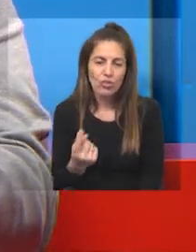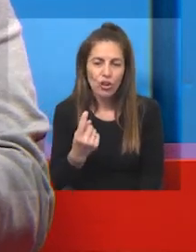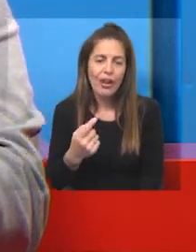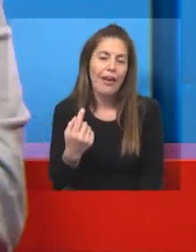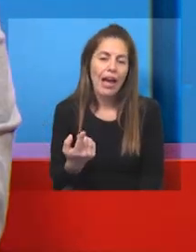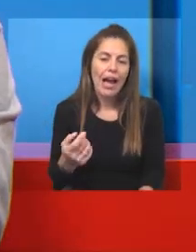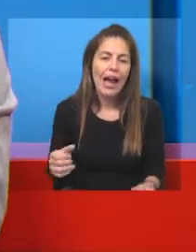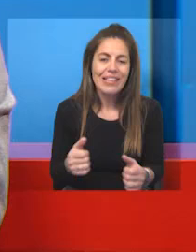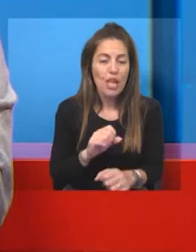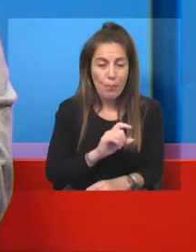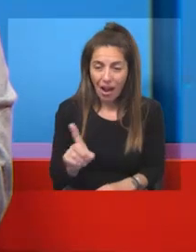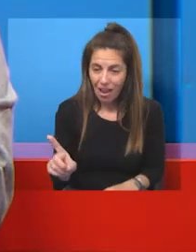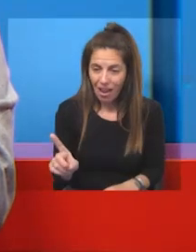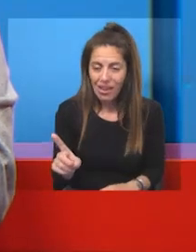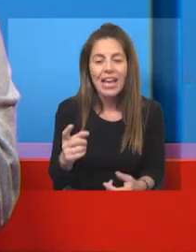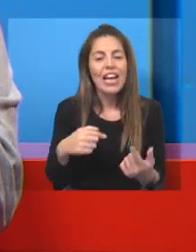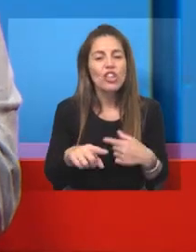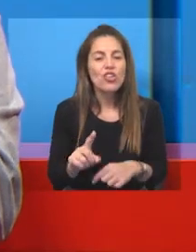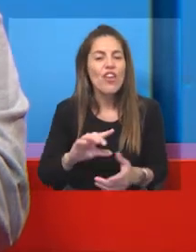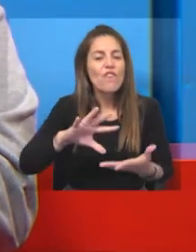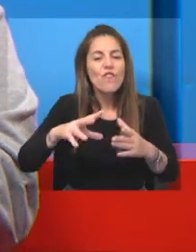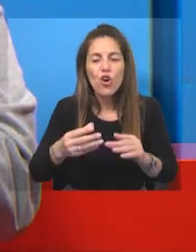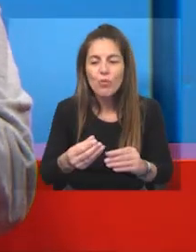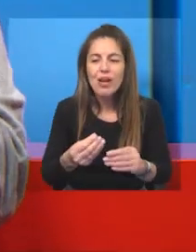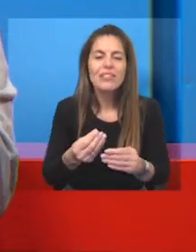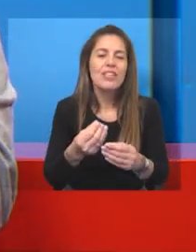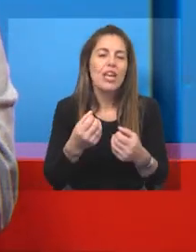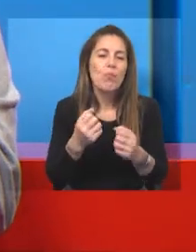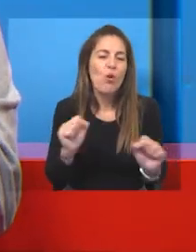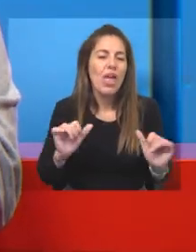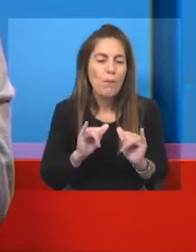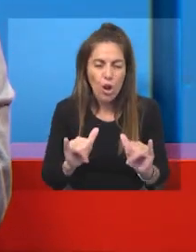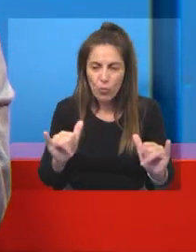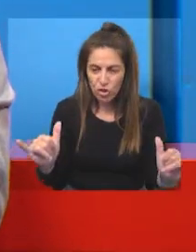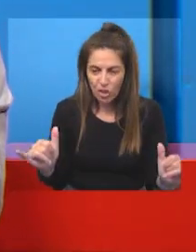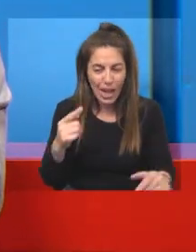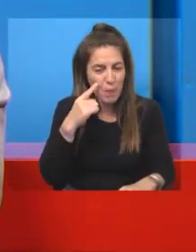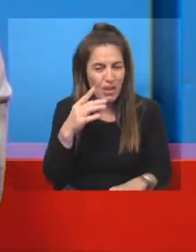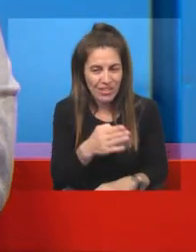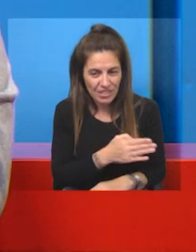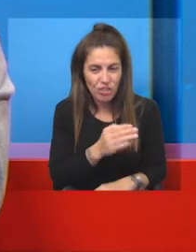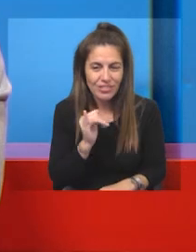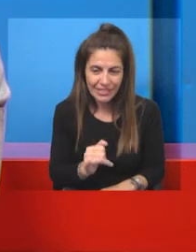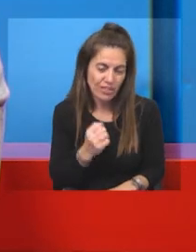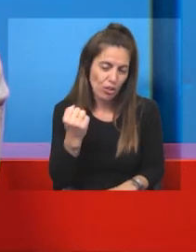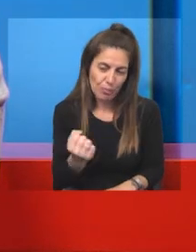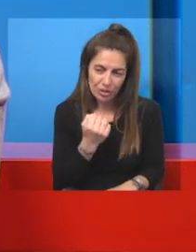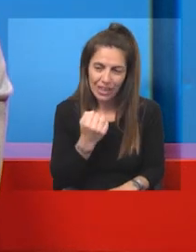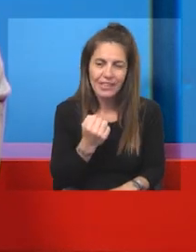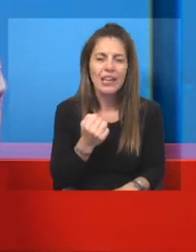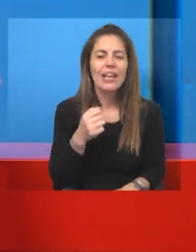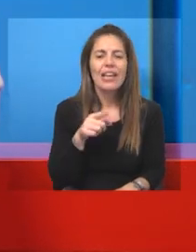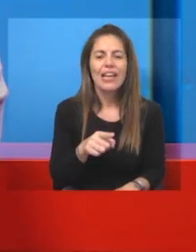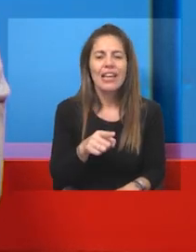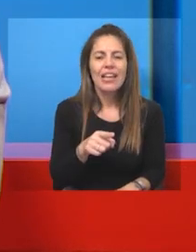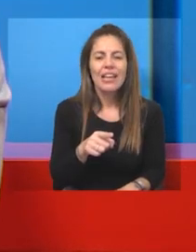soledad hace mal entonces eh mecanismos de de promoción y de prevención sin dudas el el